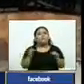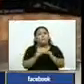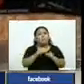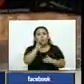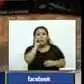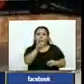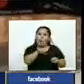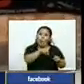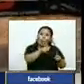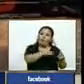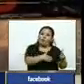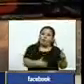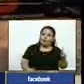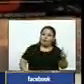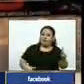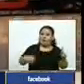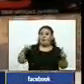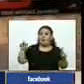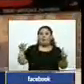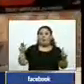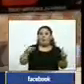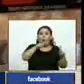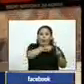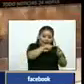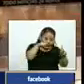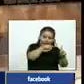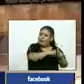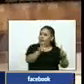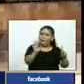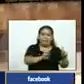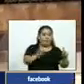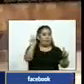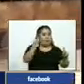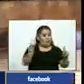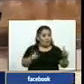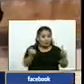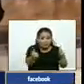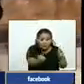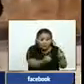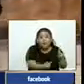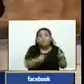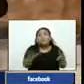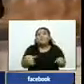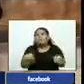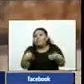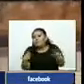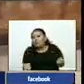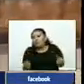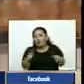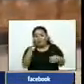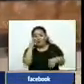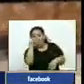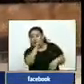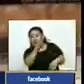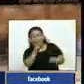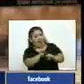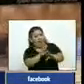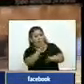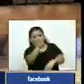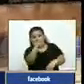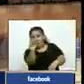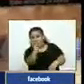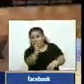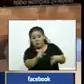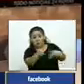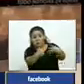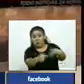Guaidó como único representante de Venezuela y de los venezolanos, y esto a raíz de una serie de violaciones a los derechos humanos que el régimen de Nicolás